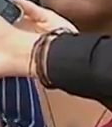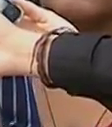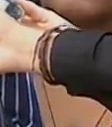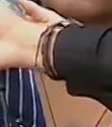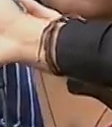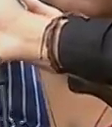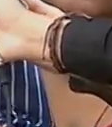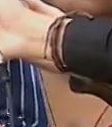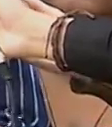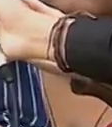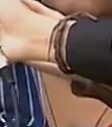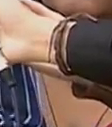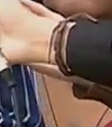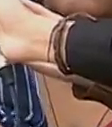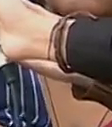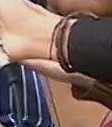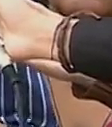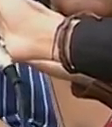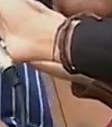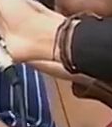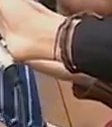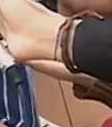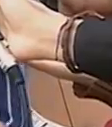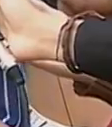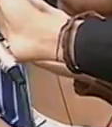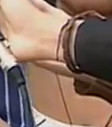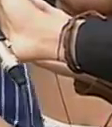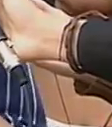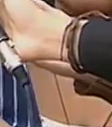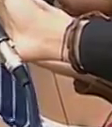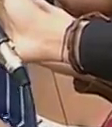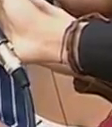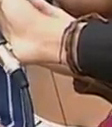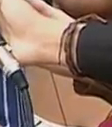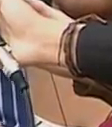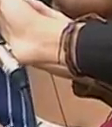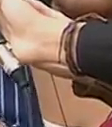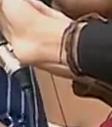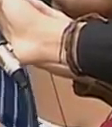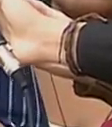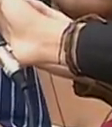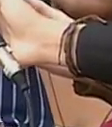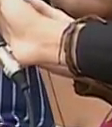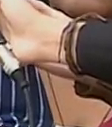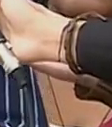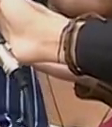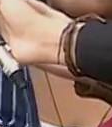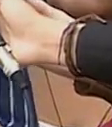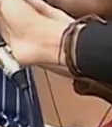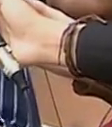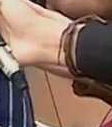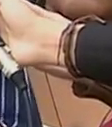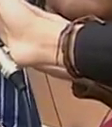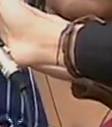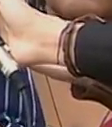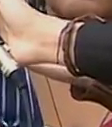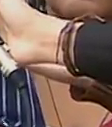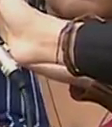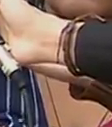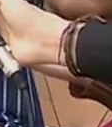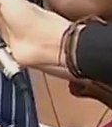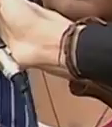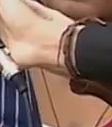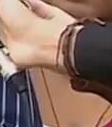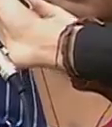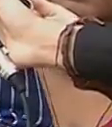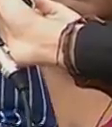del oro para refinar el oro extraído, las riquezas extraídas del arco minero, y poderlas poner al servicio